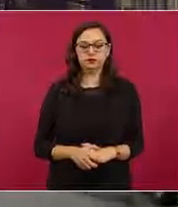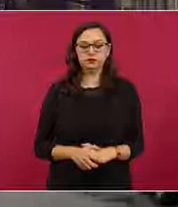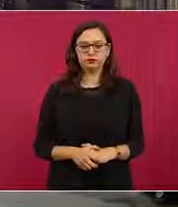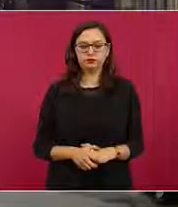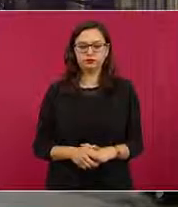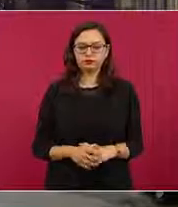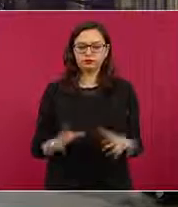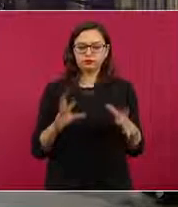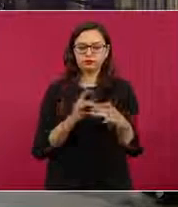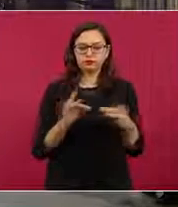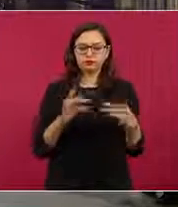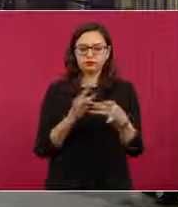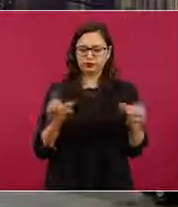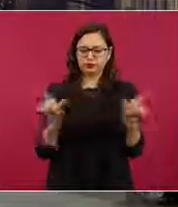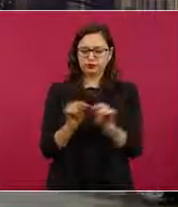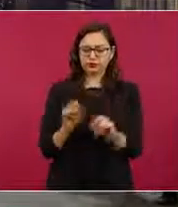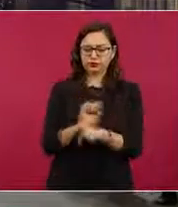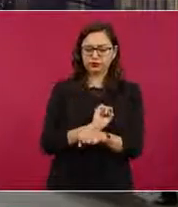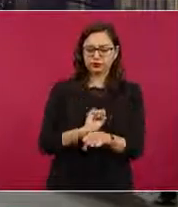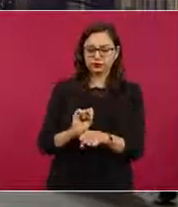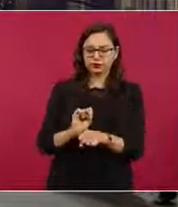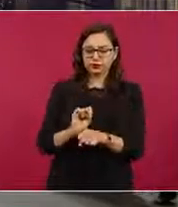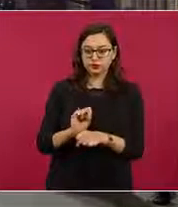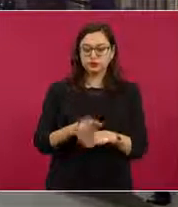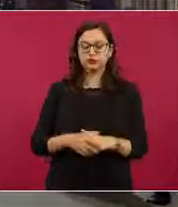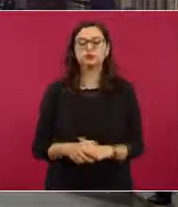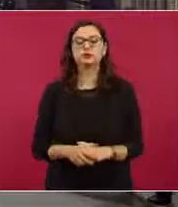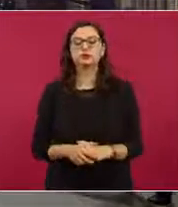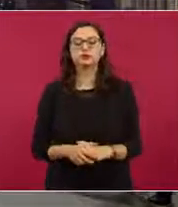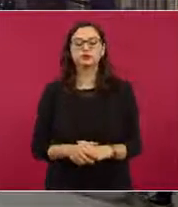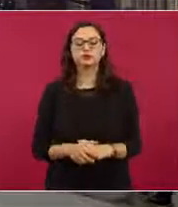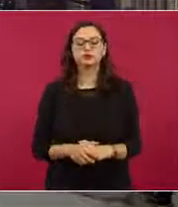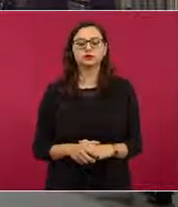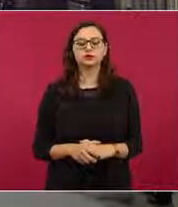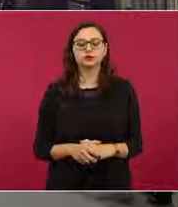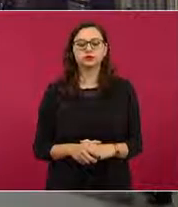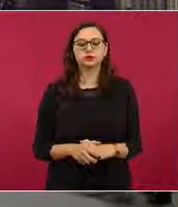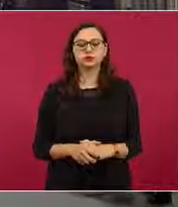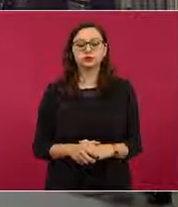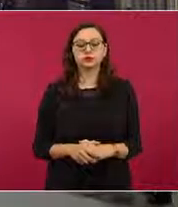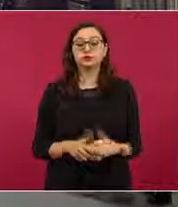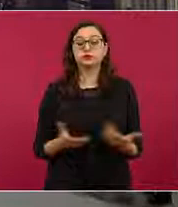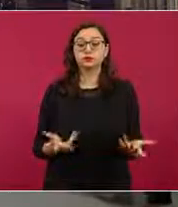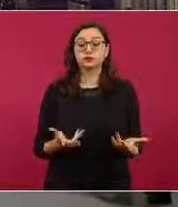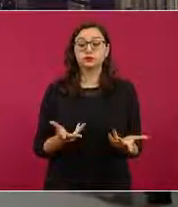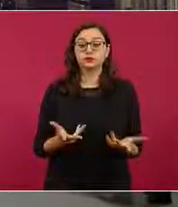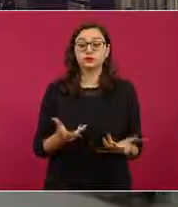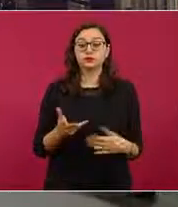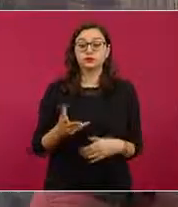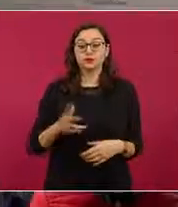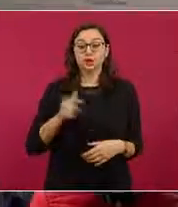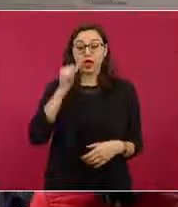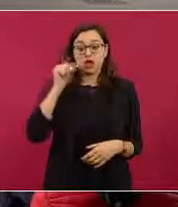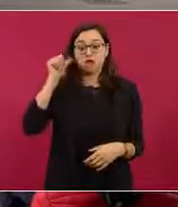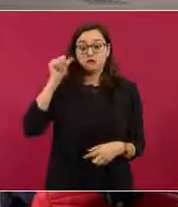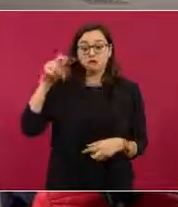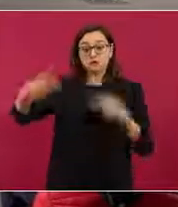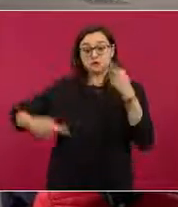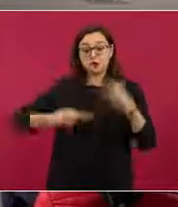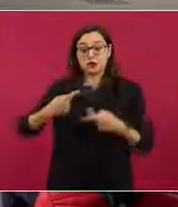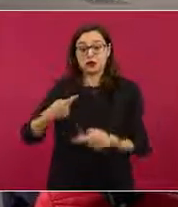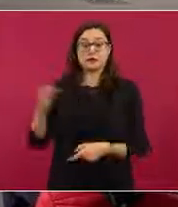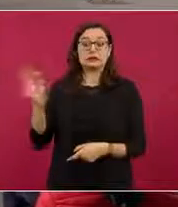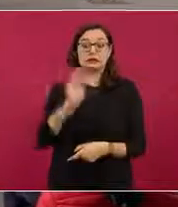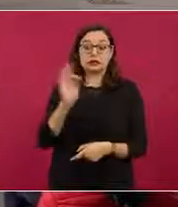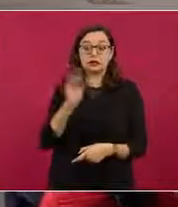Brevemente sobre, primera cosa que habría que decir es, me preguntaban ayer, ¿habría otro vuelo en el futuro? Bueno, si es necesario, ya nos dijo el presidente, sí lo